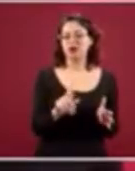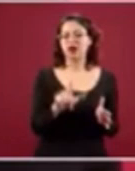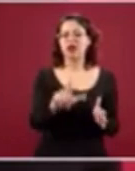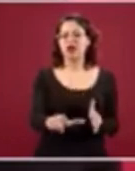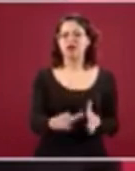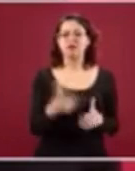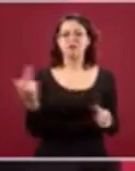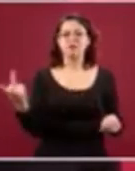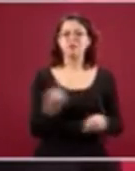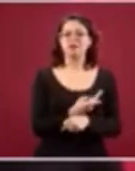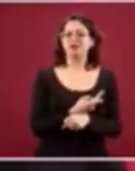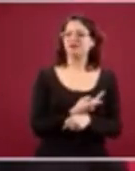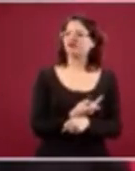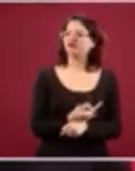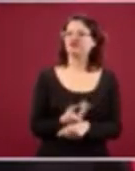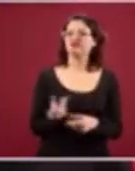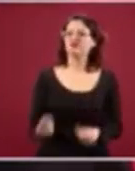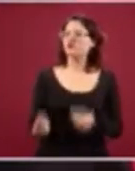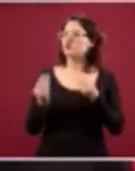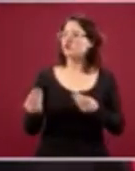dejó un gran rezago.